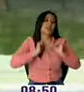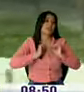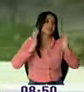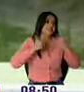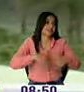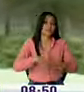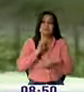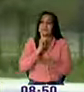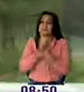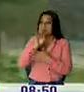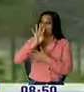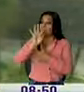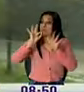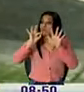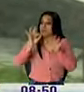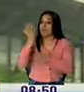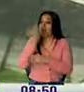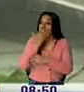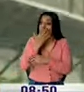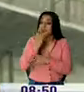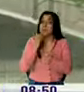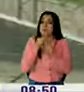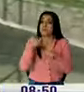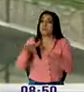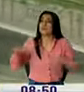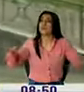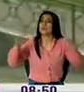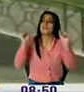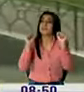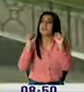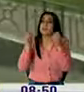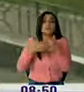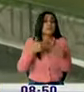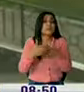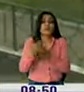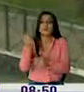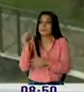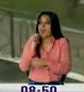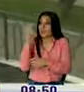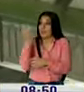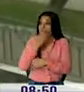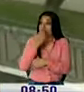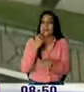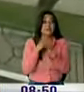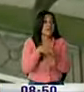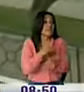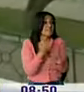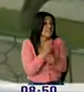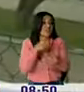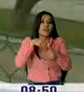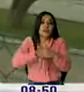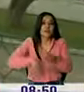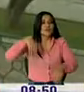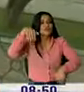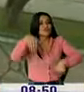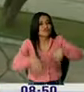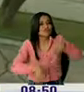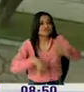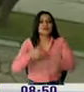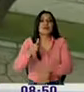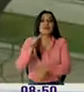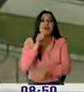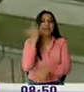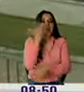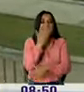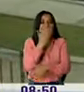grados, así que no importa si hoy permanece nublado el día, ¿no? Así es, si está frío, aquí se calientan, es el agua, les calienta a todos. Don